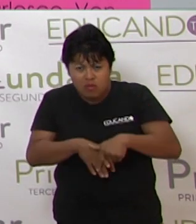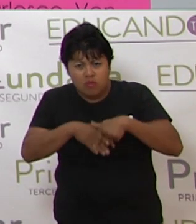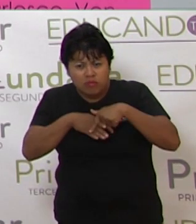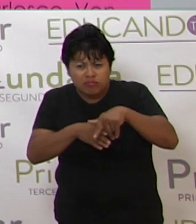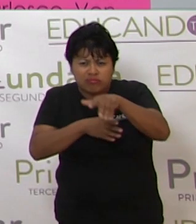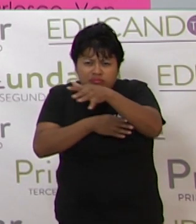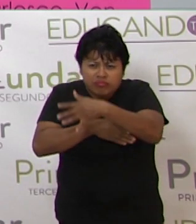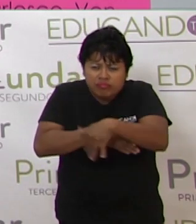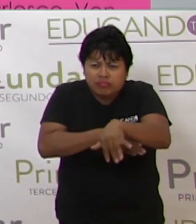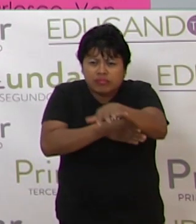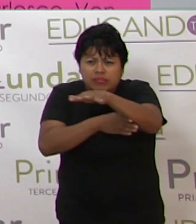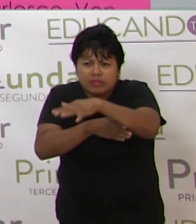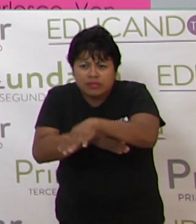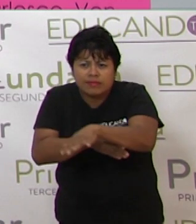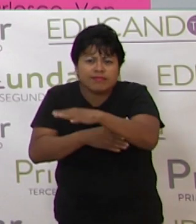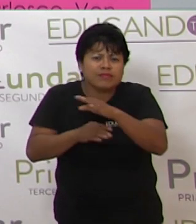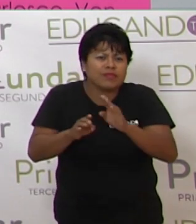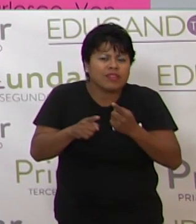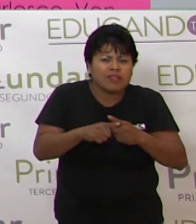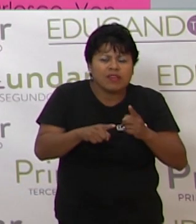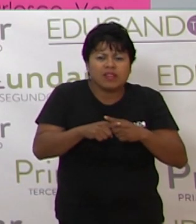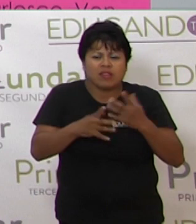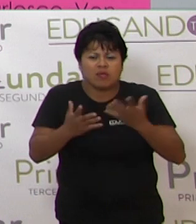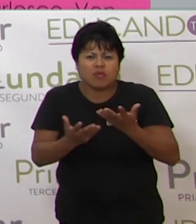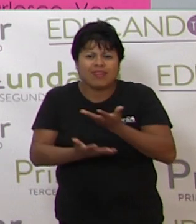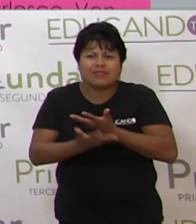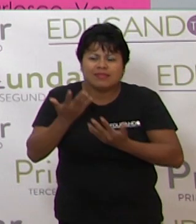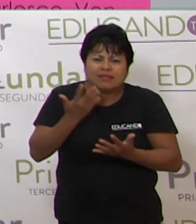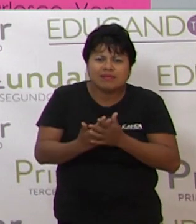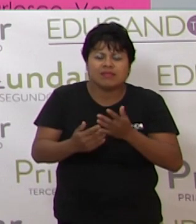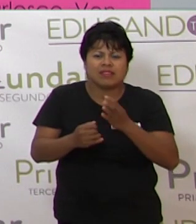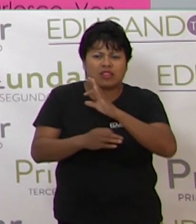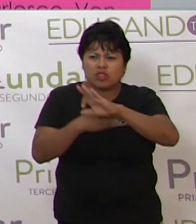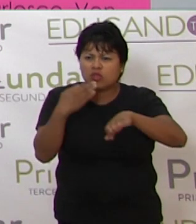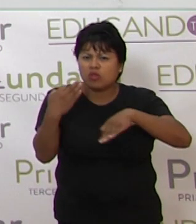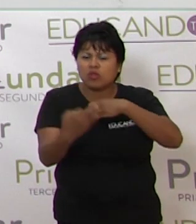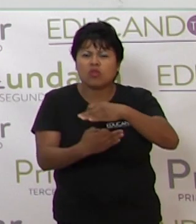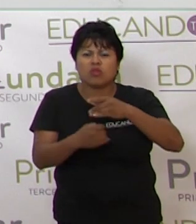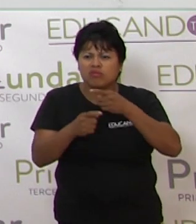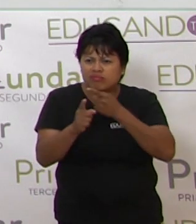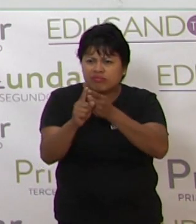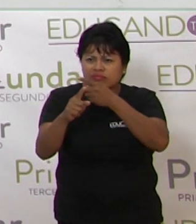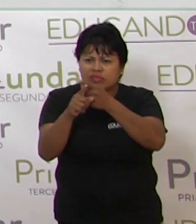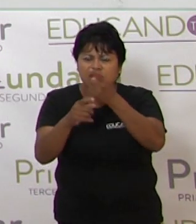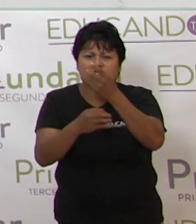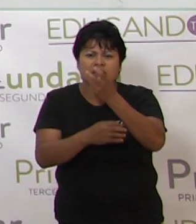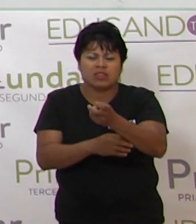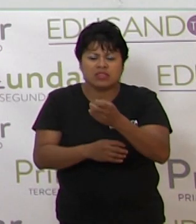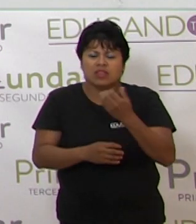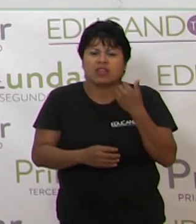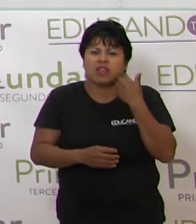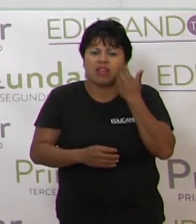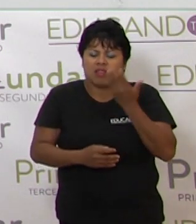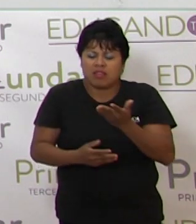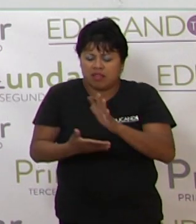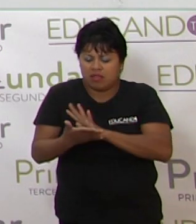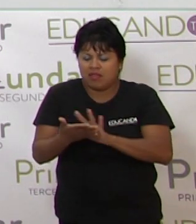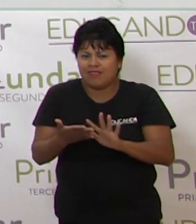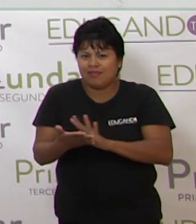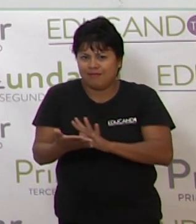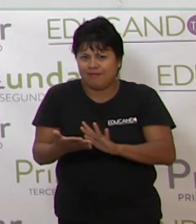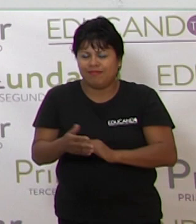buscar a las aventuras y ejercitarse en todo aquello que él había